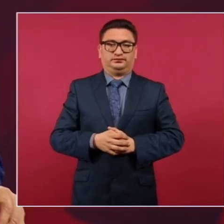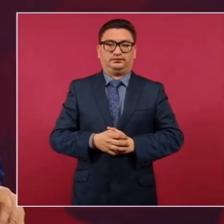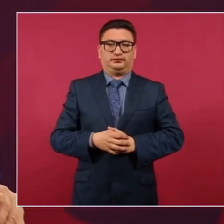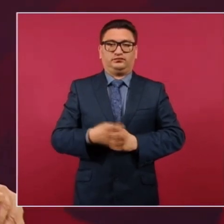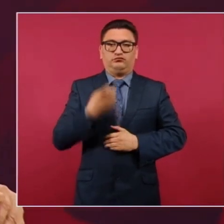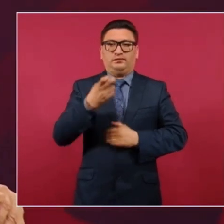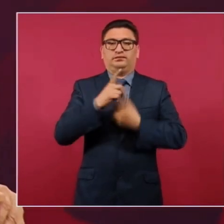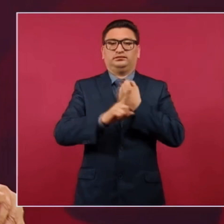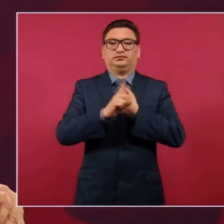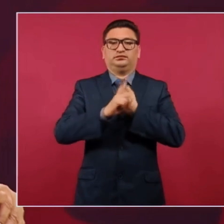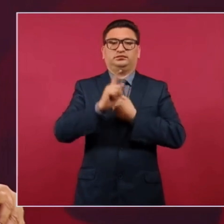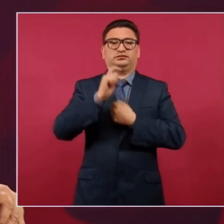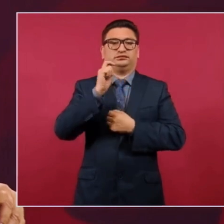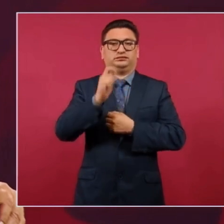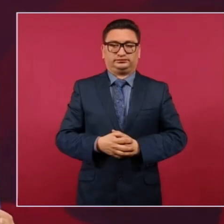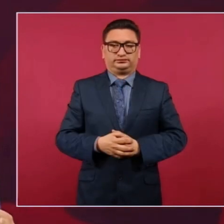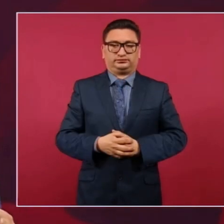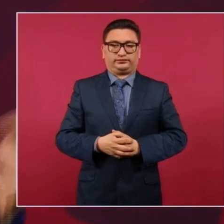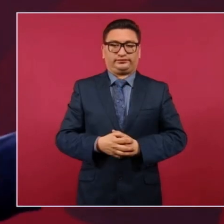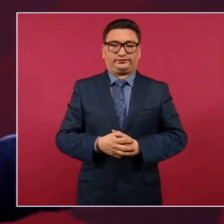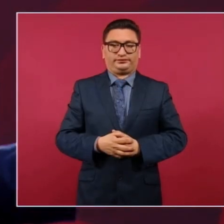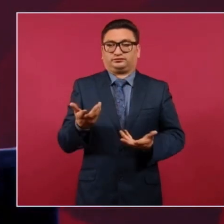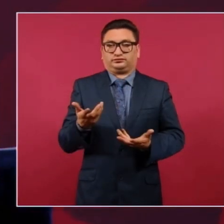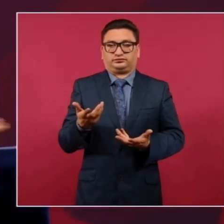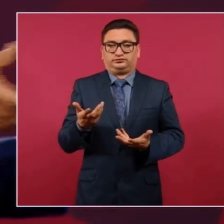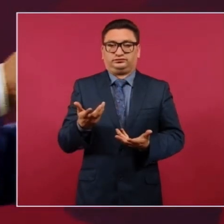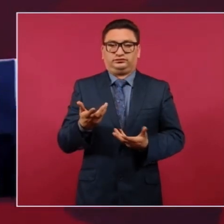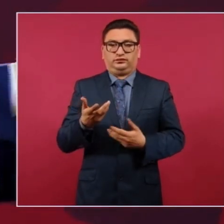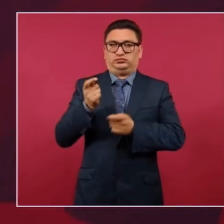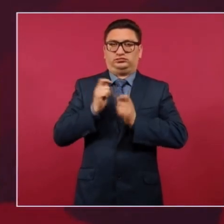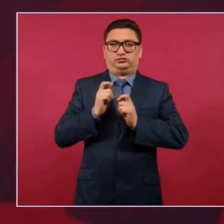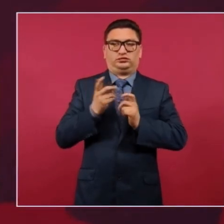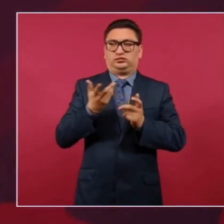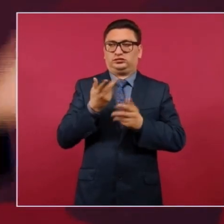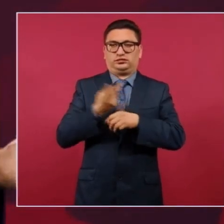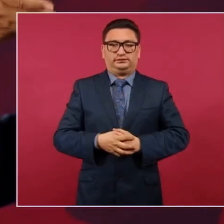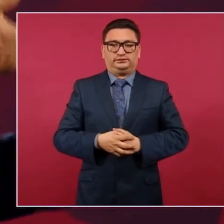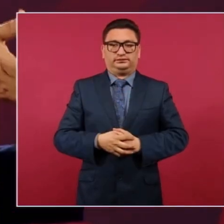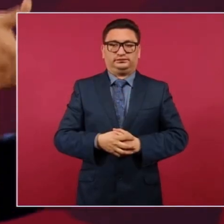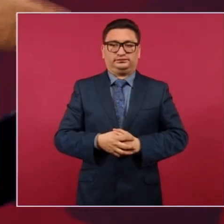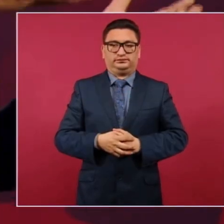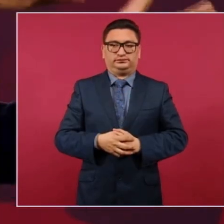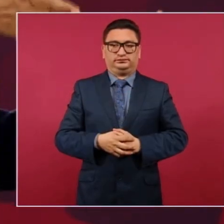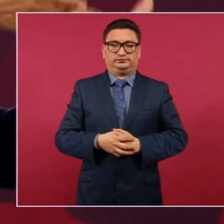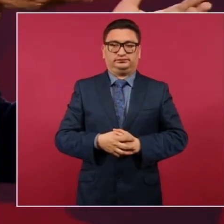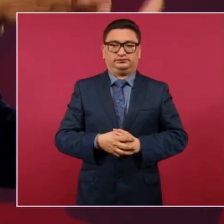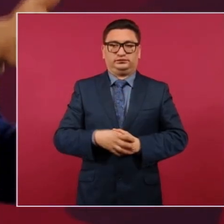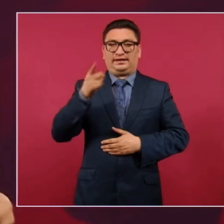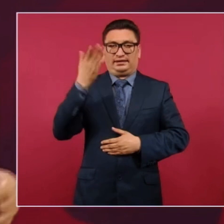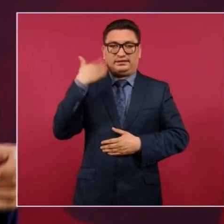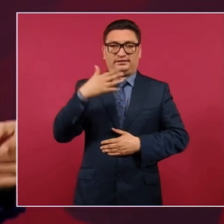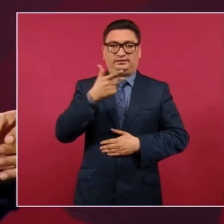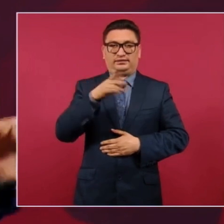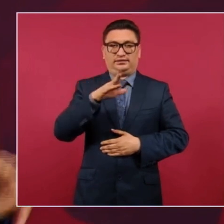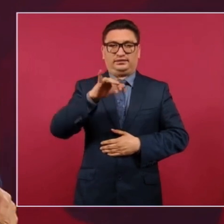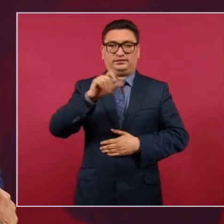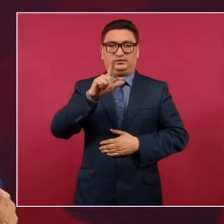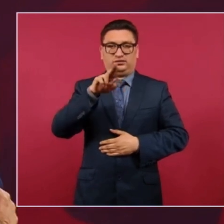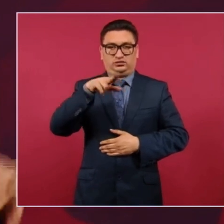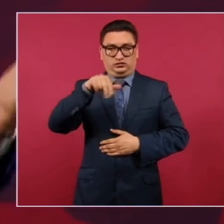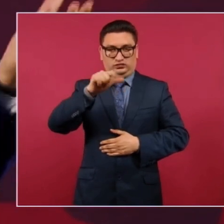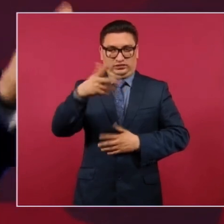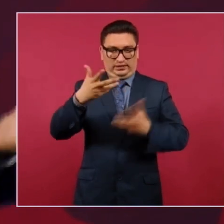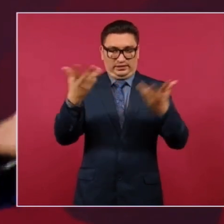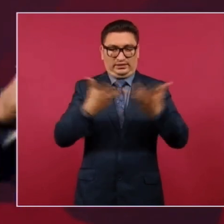problema de la violencia. Sí, lo que nos dejaron fue lo que creó García Luna. Precisamente sobre